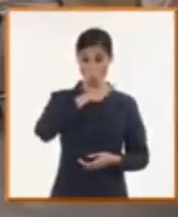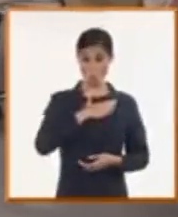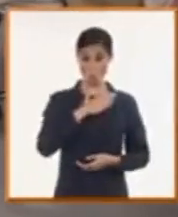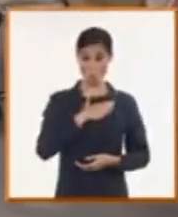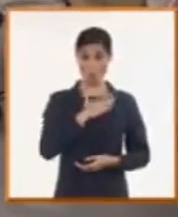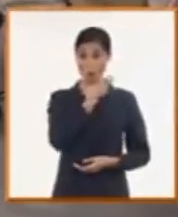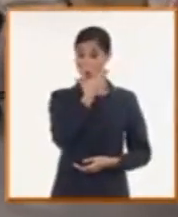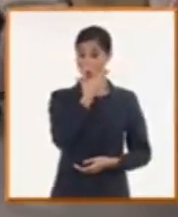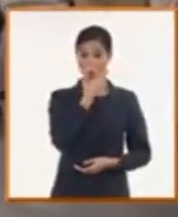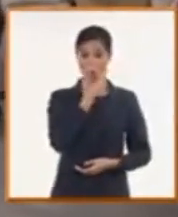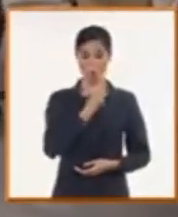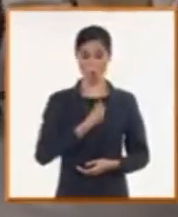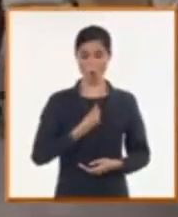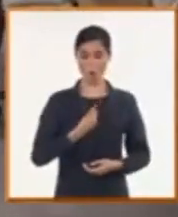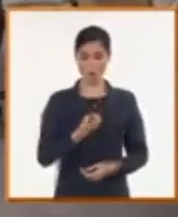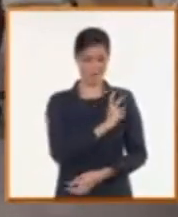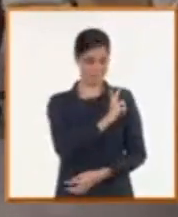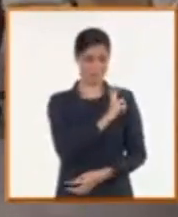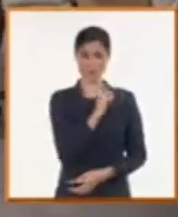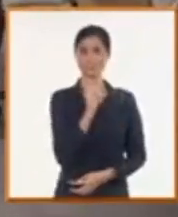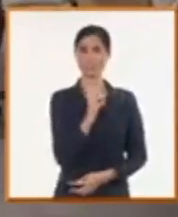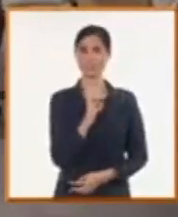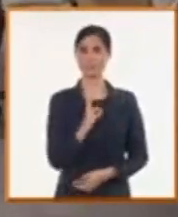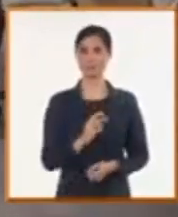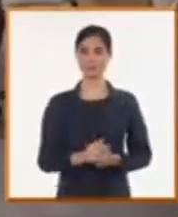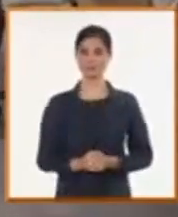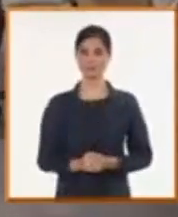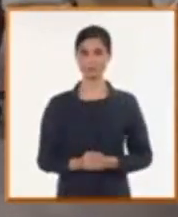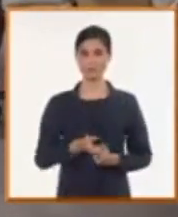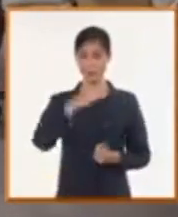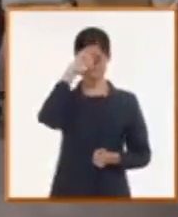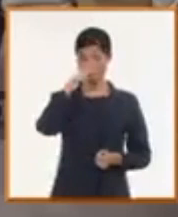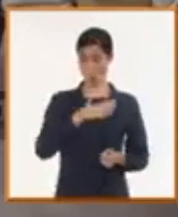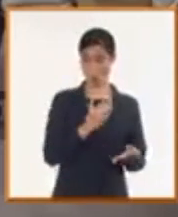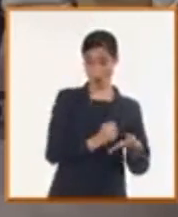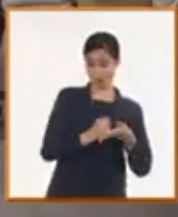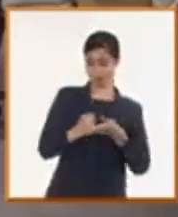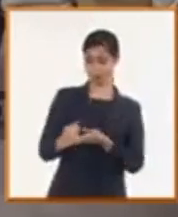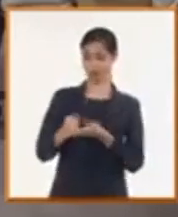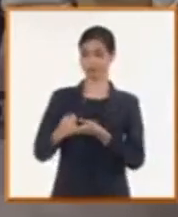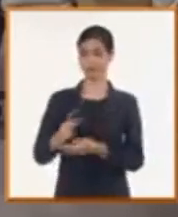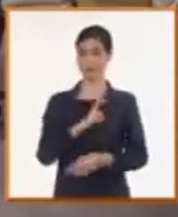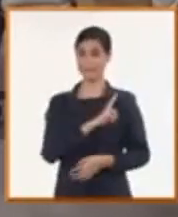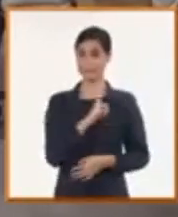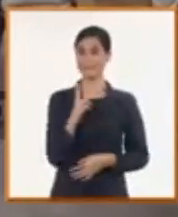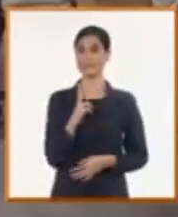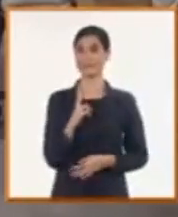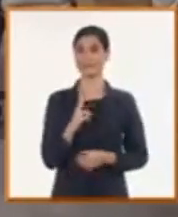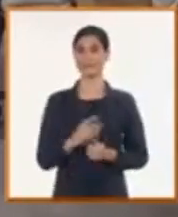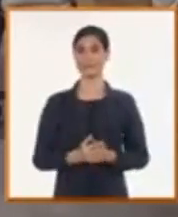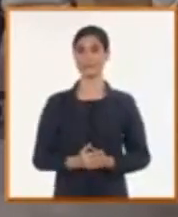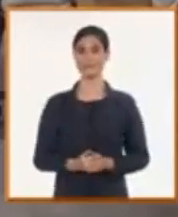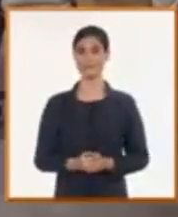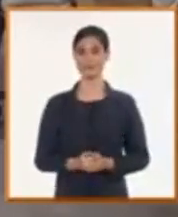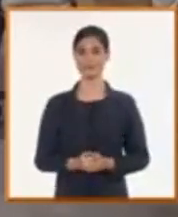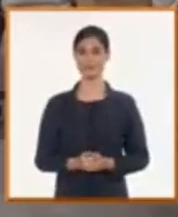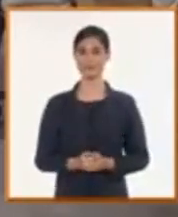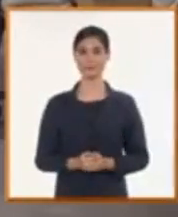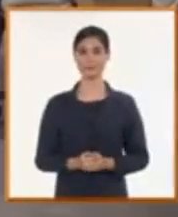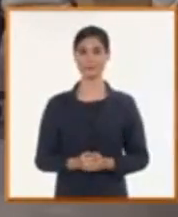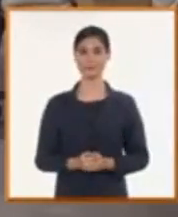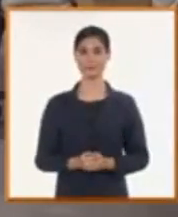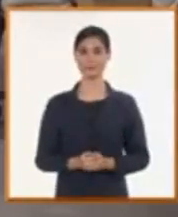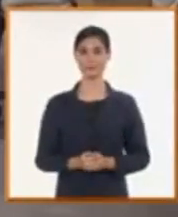manifiesto. Jóvenes, la fuerza de la unidad que en la que estaba el coronel eran del servicio militar